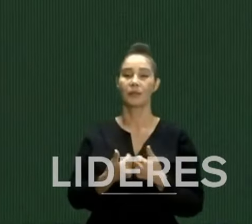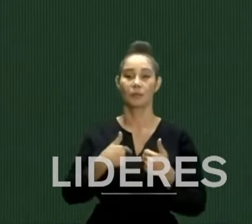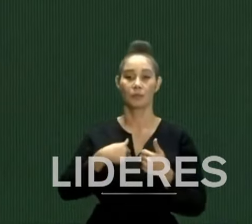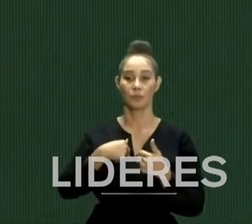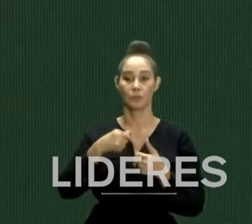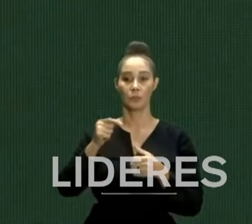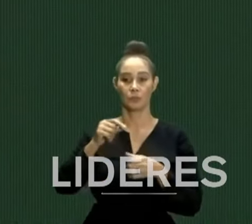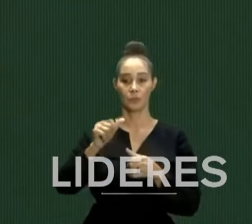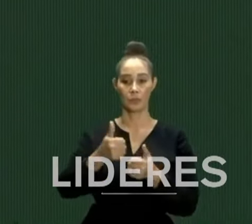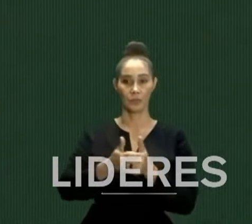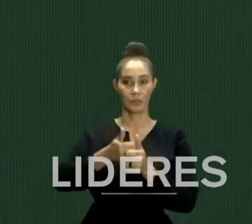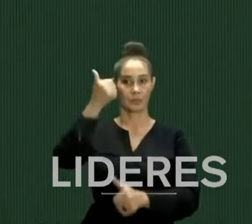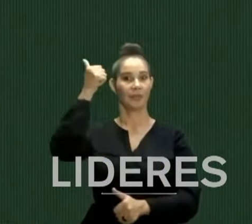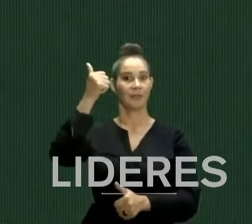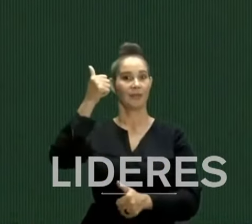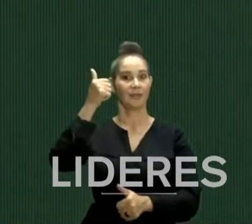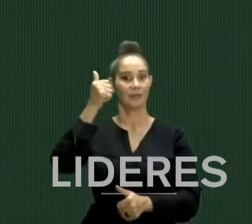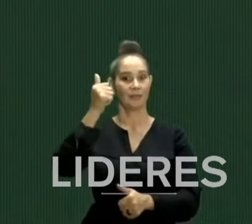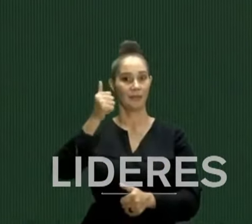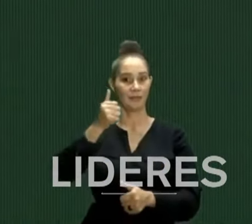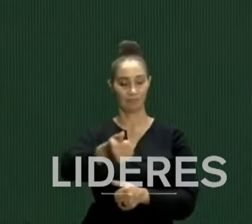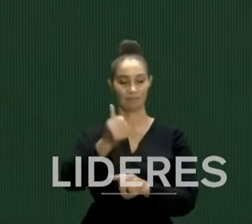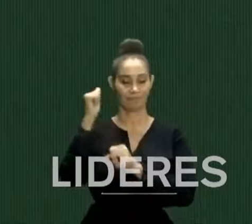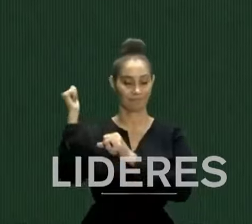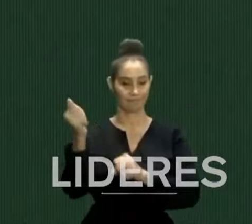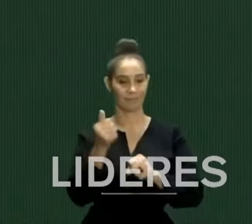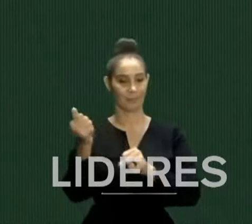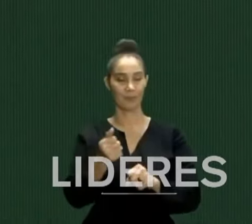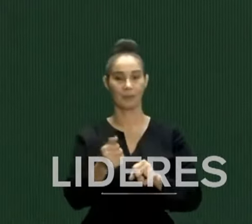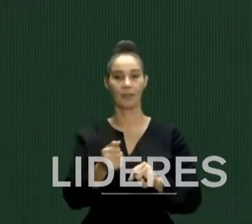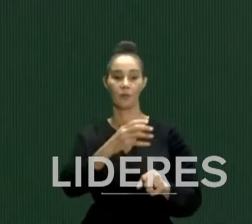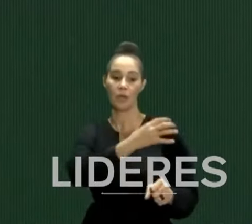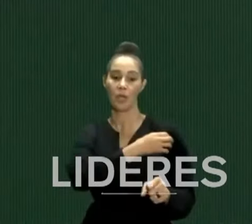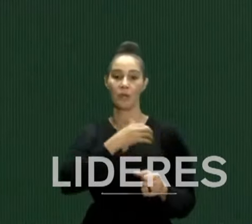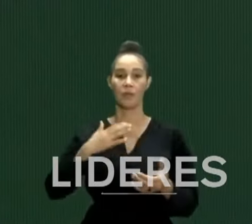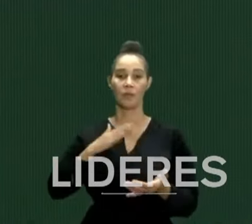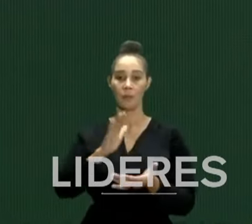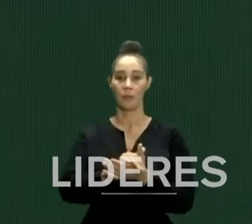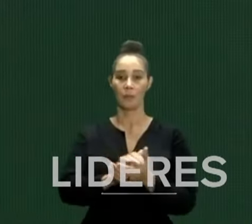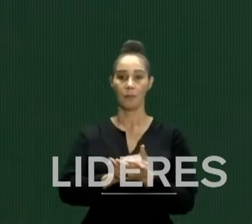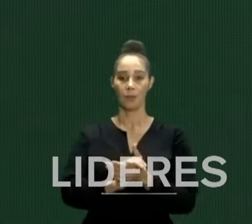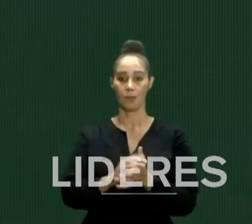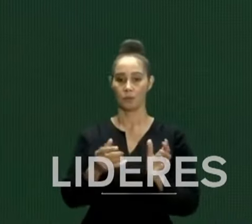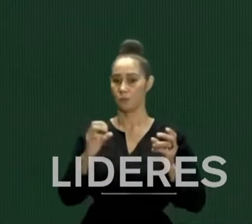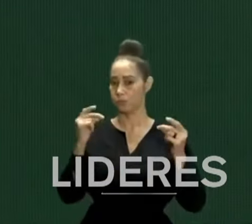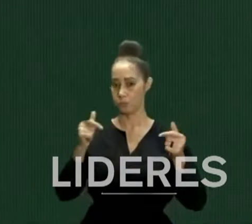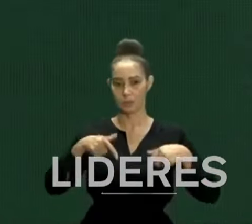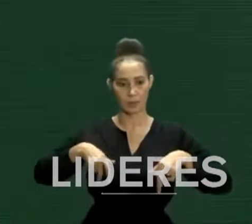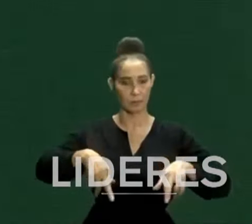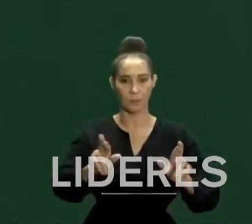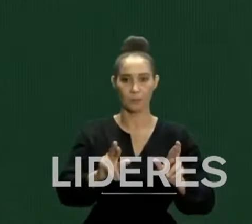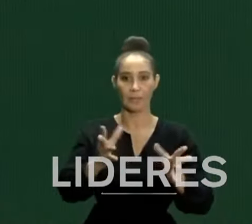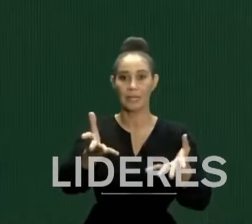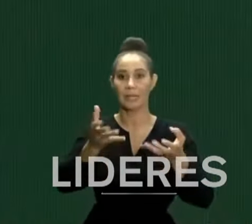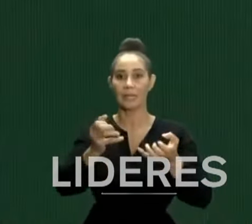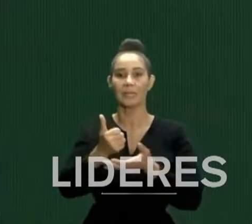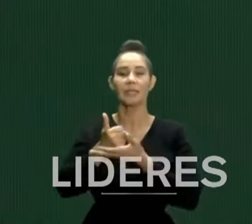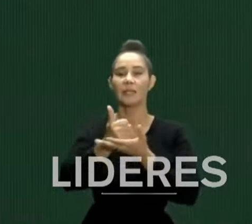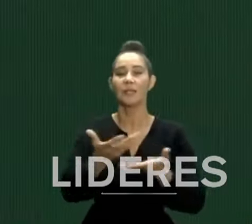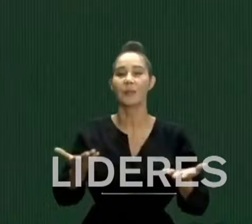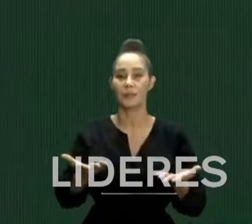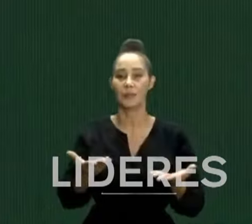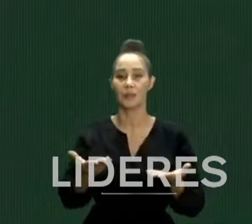gané la alcaldía, el que fue jefe de mi esposo se hizo presente de una vez y me dijo: Carolina, te quiero ayudar, porque